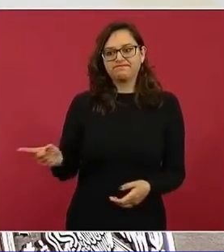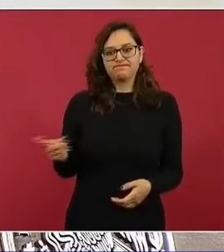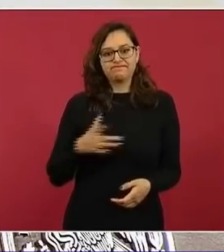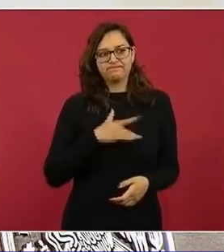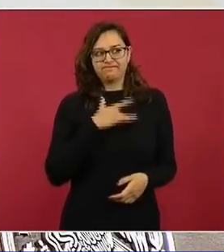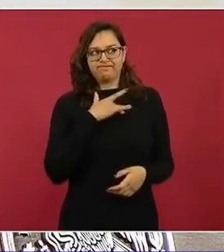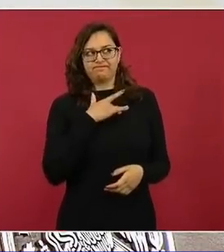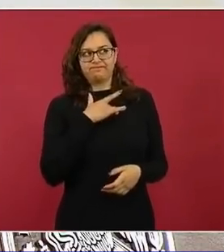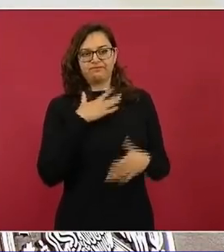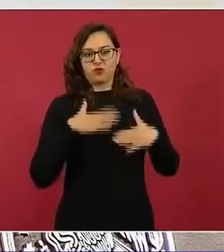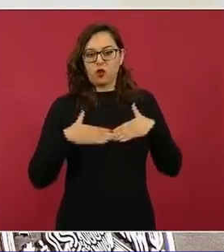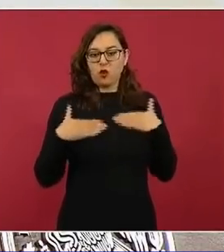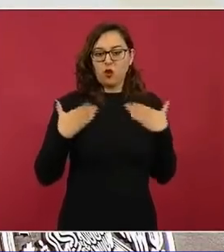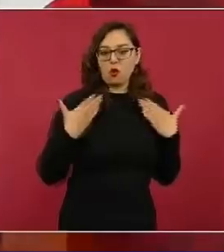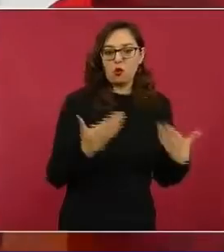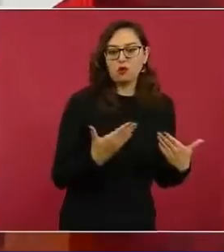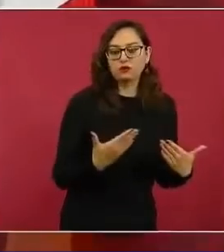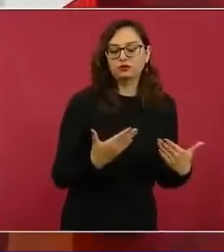hacia